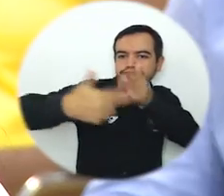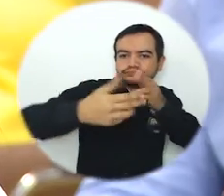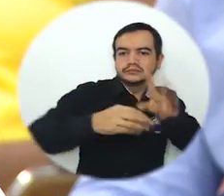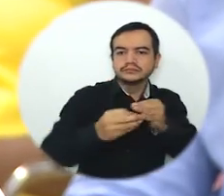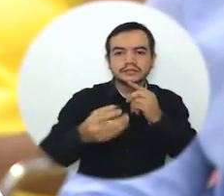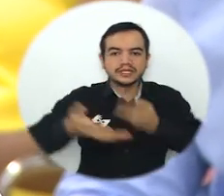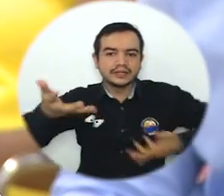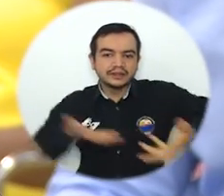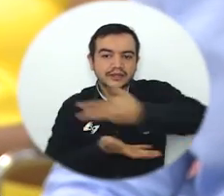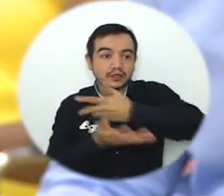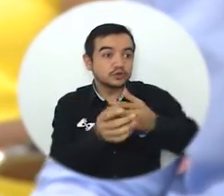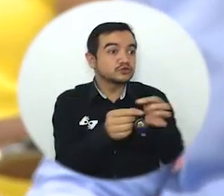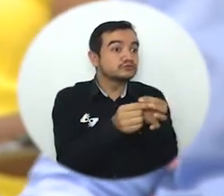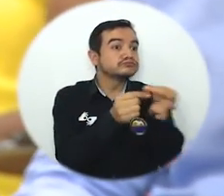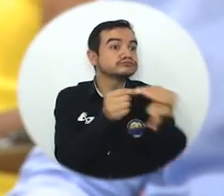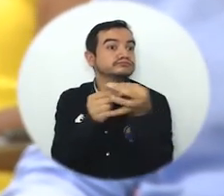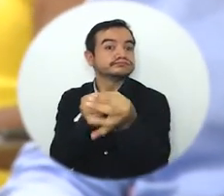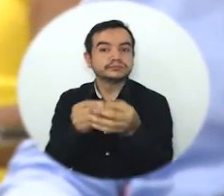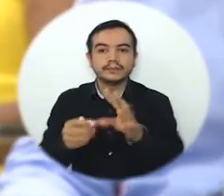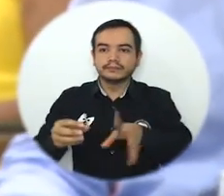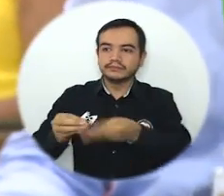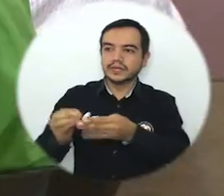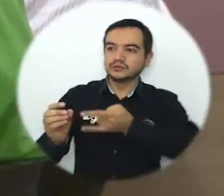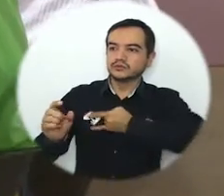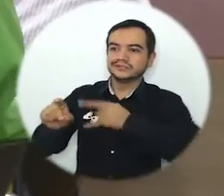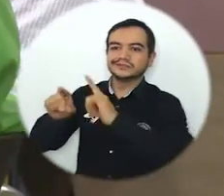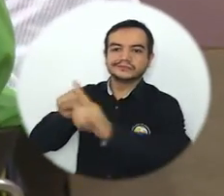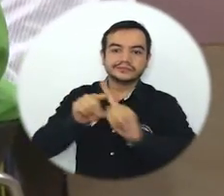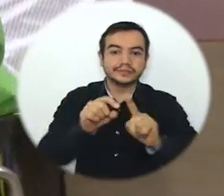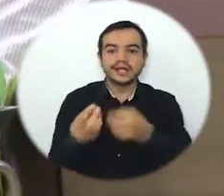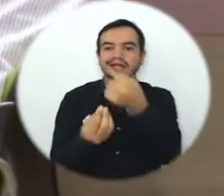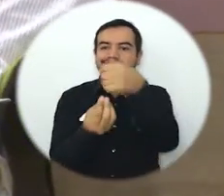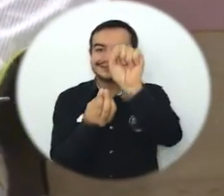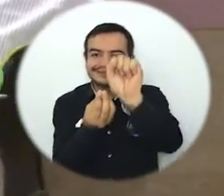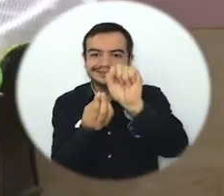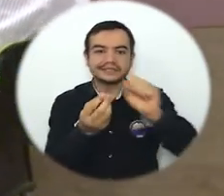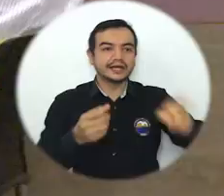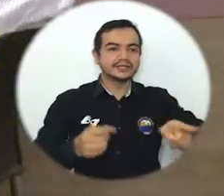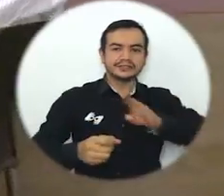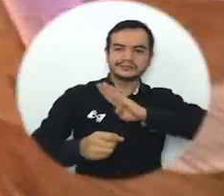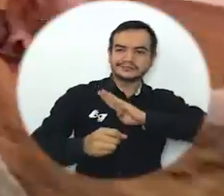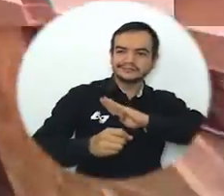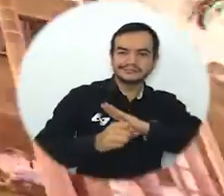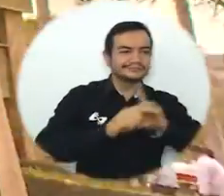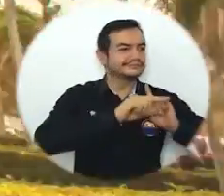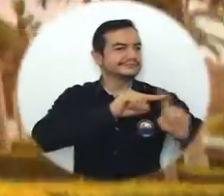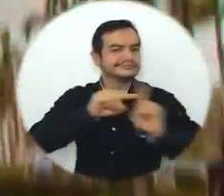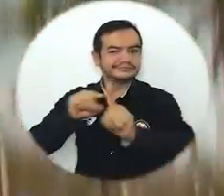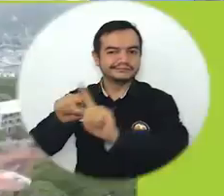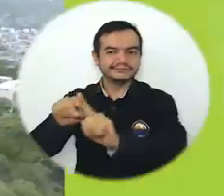virtuales conjuntas con las comunidades, universidades, sindicatos y gobiernos locales.